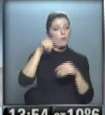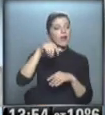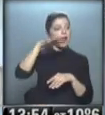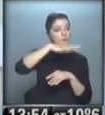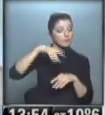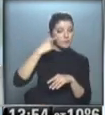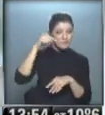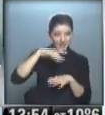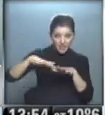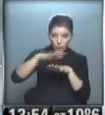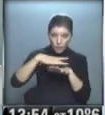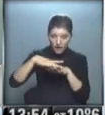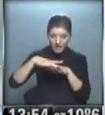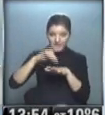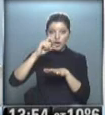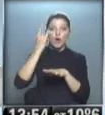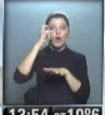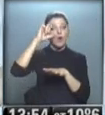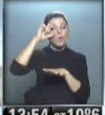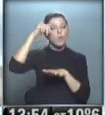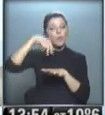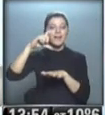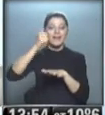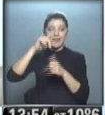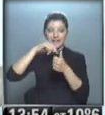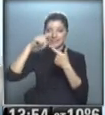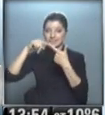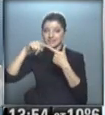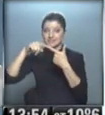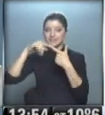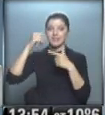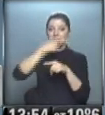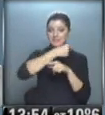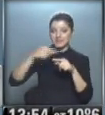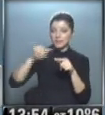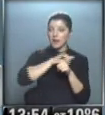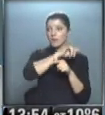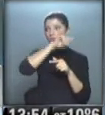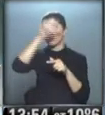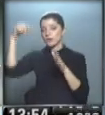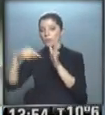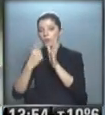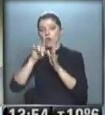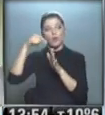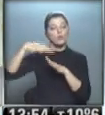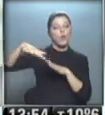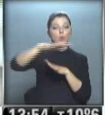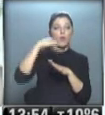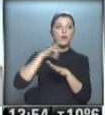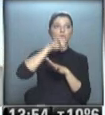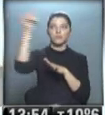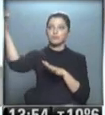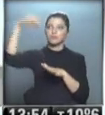Cuenca se transporten en vuelos semanales des Buenos Aires a otras localidades Y